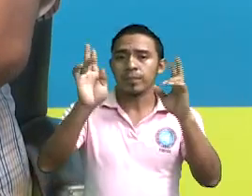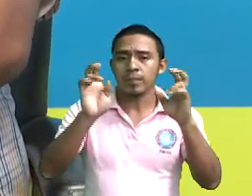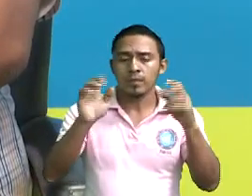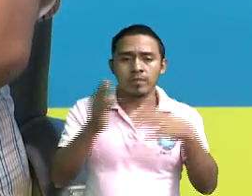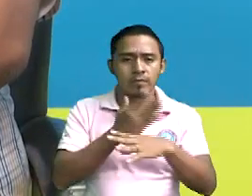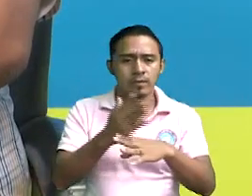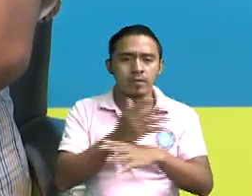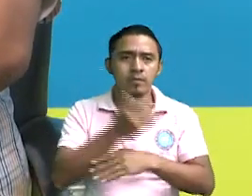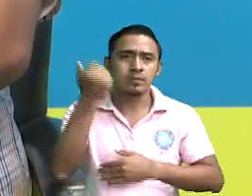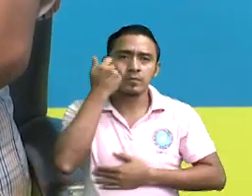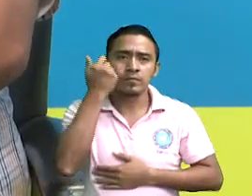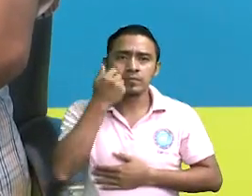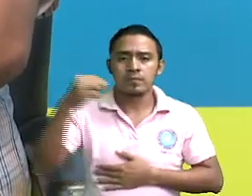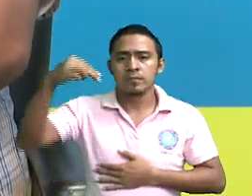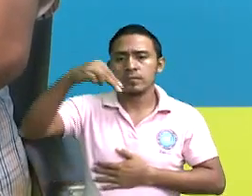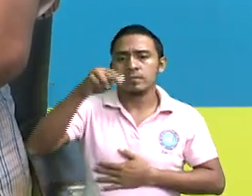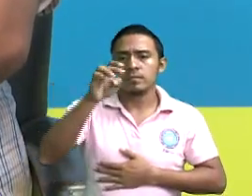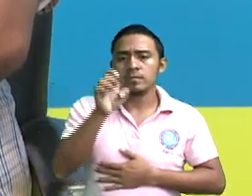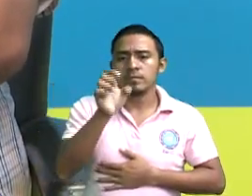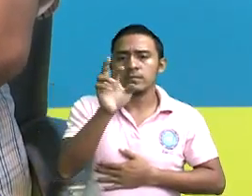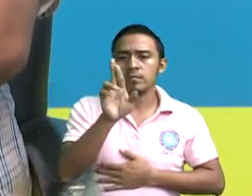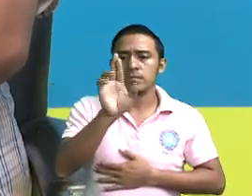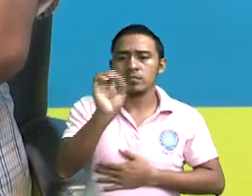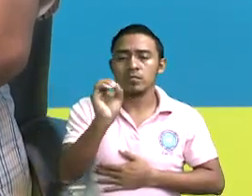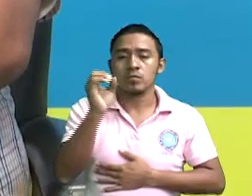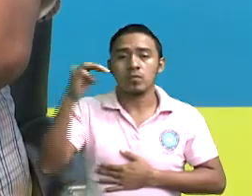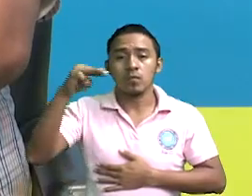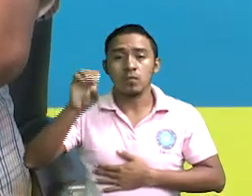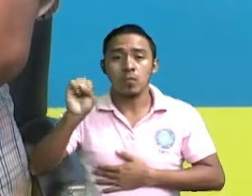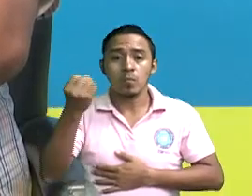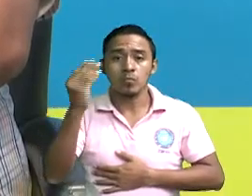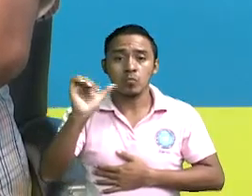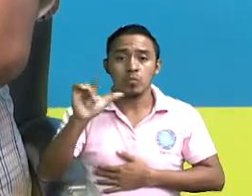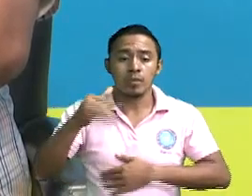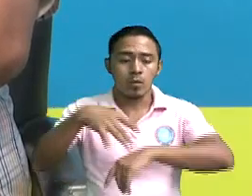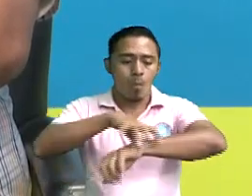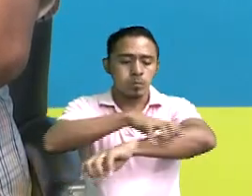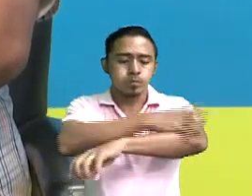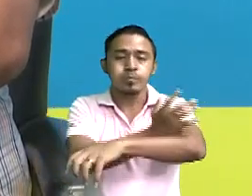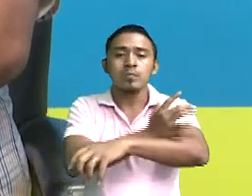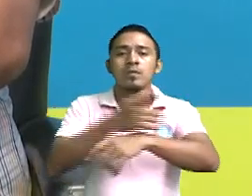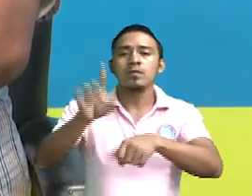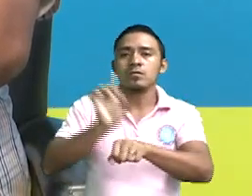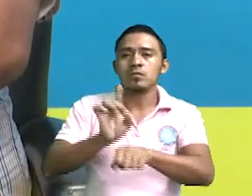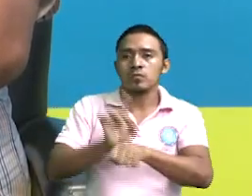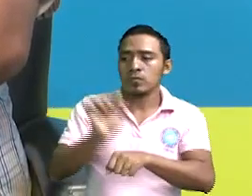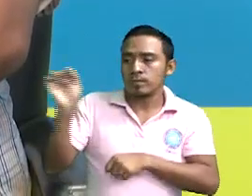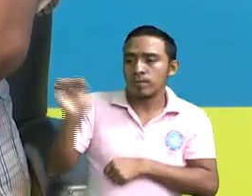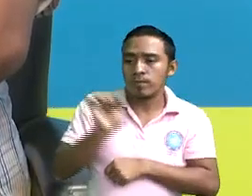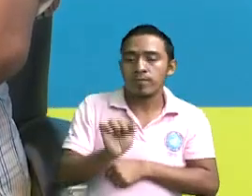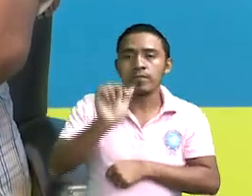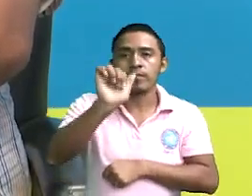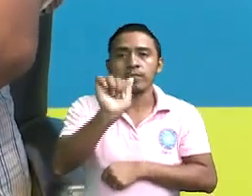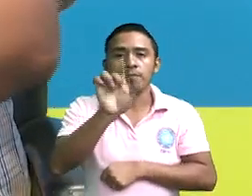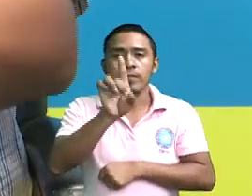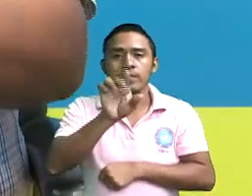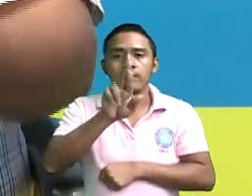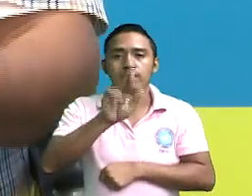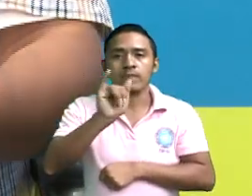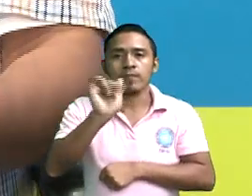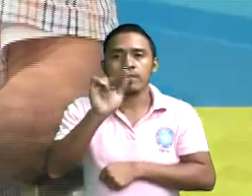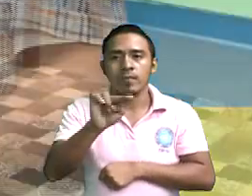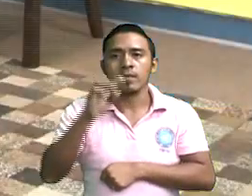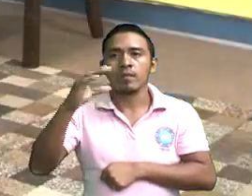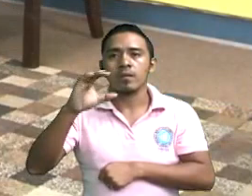las enfermedades neuromusculares. Y para eso nos acompaña el día de hoy el doctor Adrián Colson del Hospital